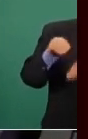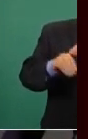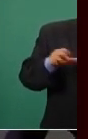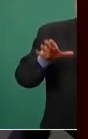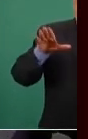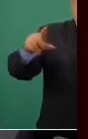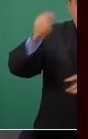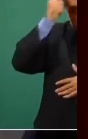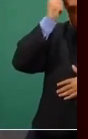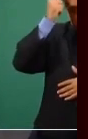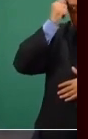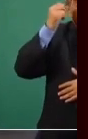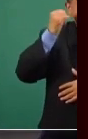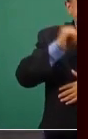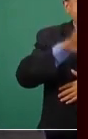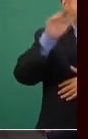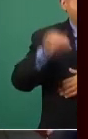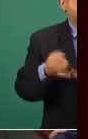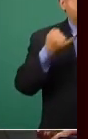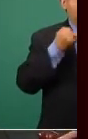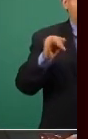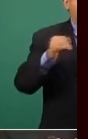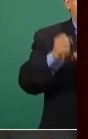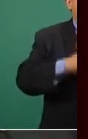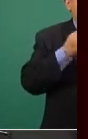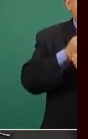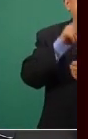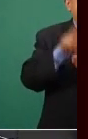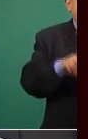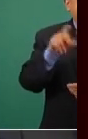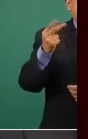pensado inaugurarse hasta el 2025